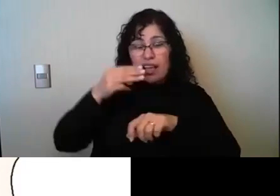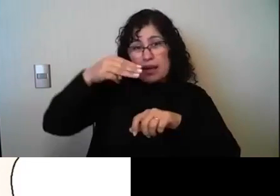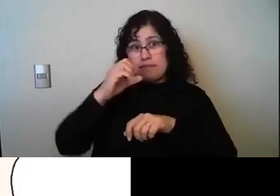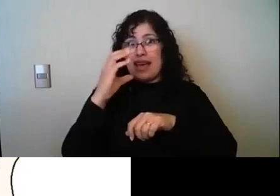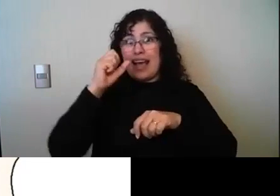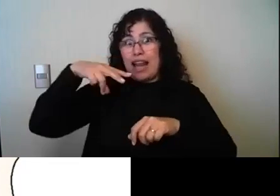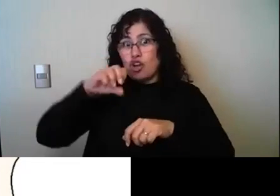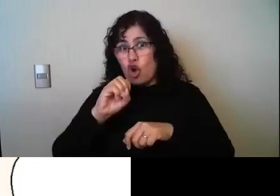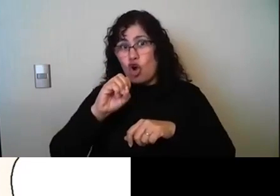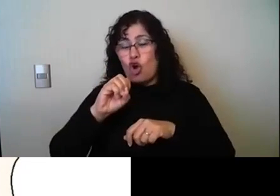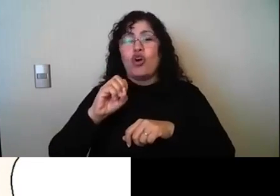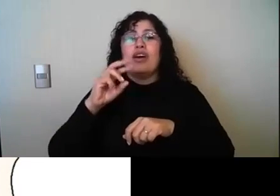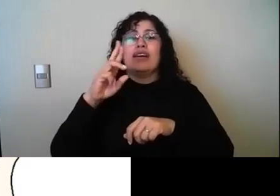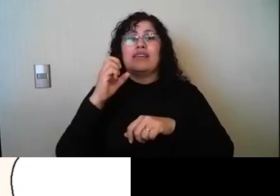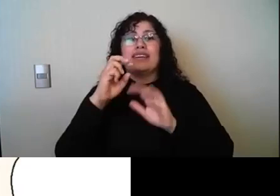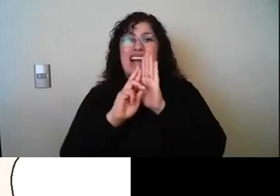mecanoreceptores.